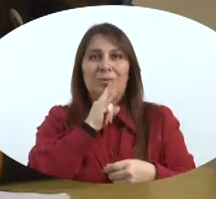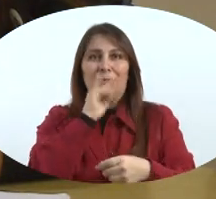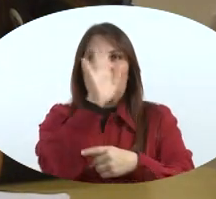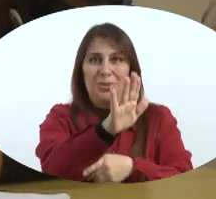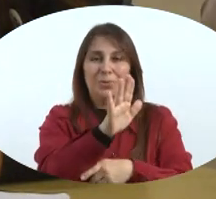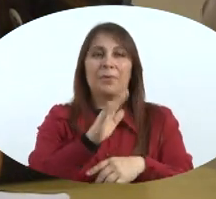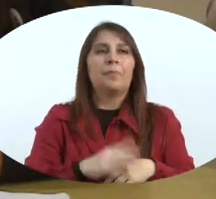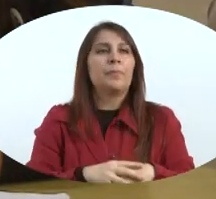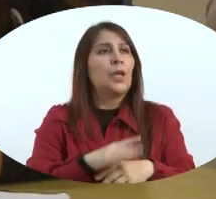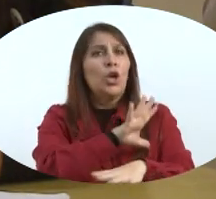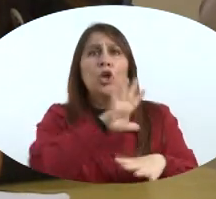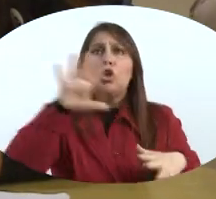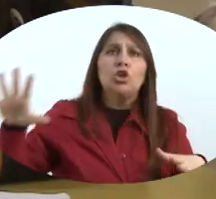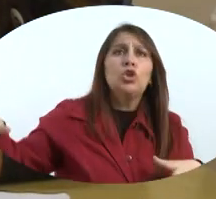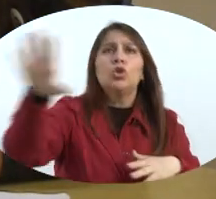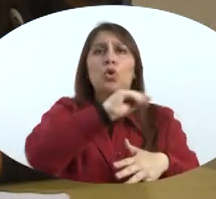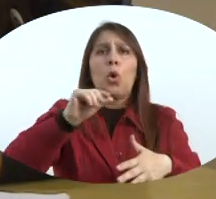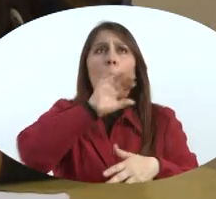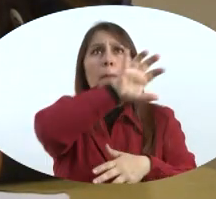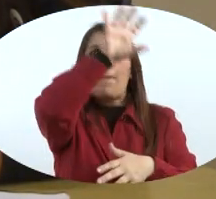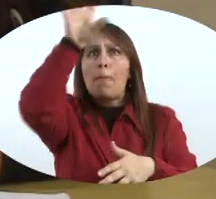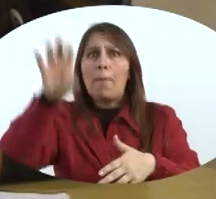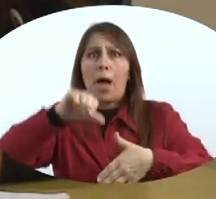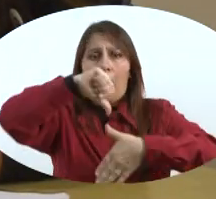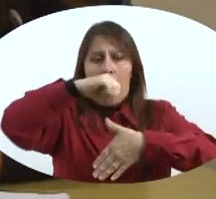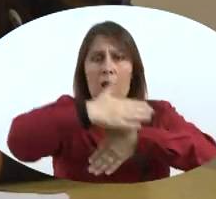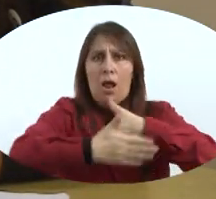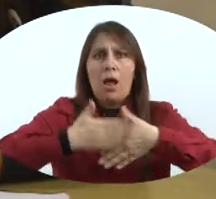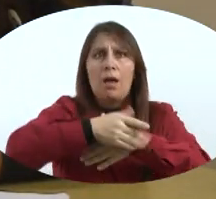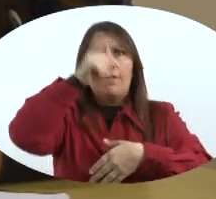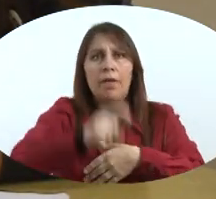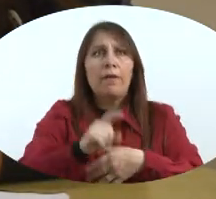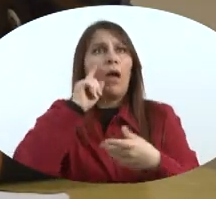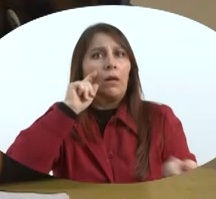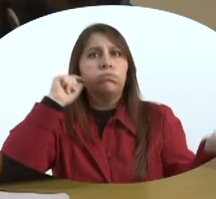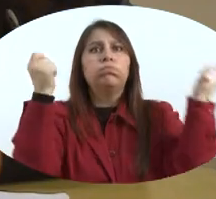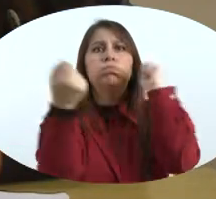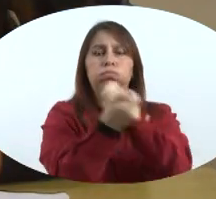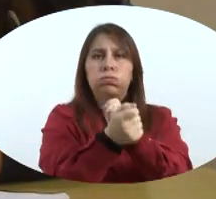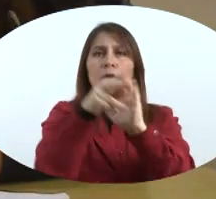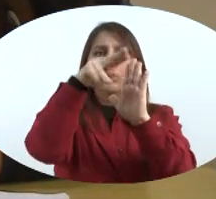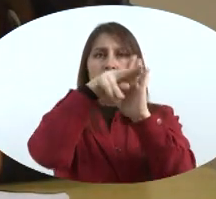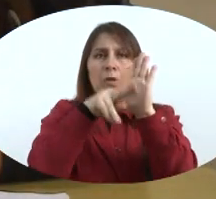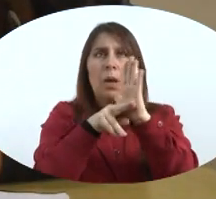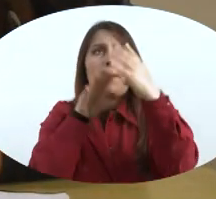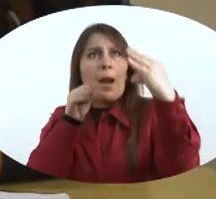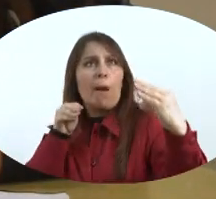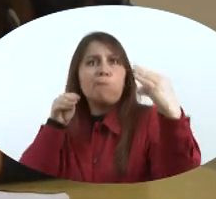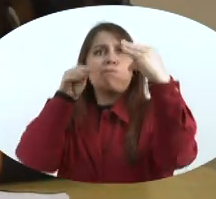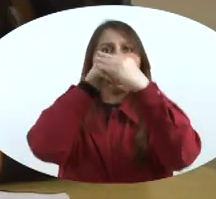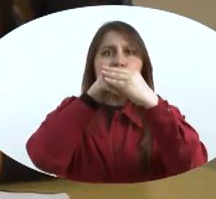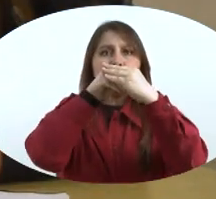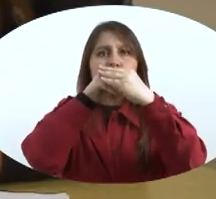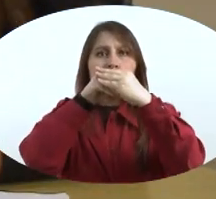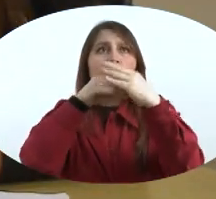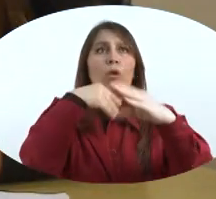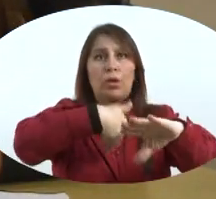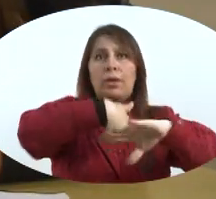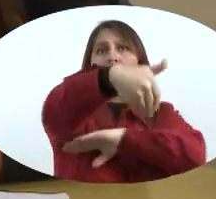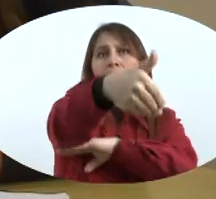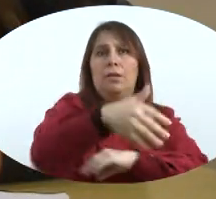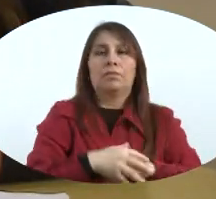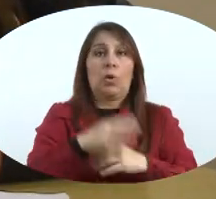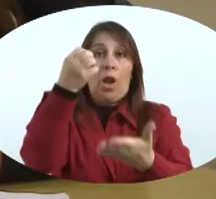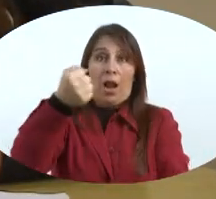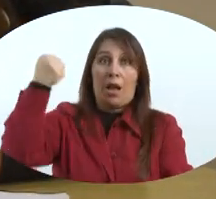países de latinoamérica tienen que emprender un camino de reformas normativas para adecuarla a ese bloque hegemónico que ganó cuando él